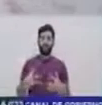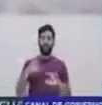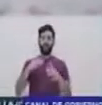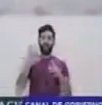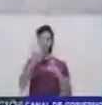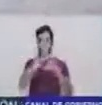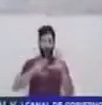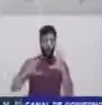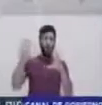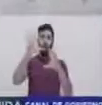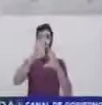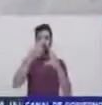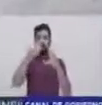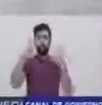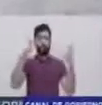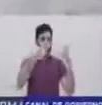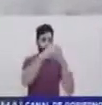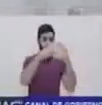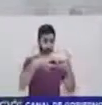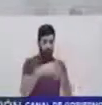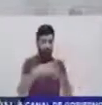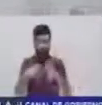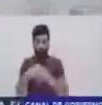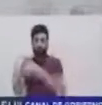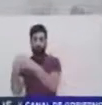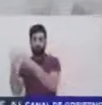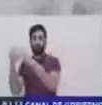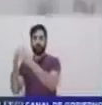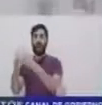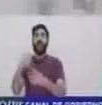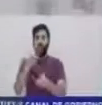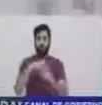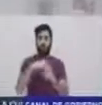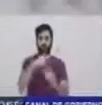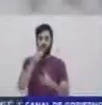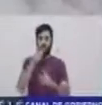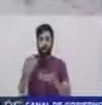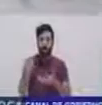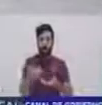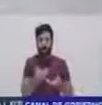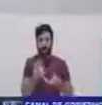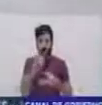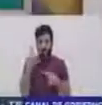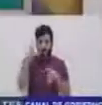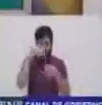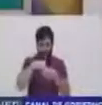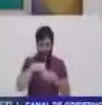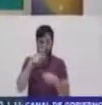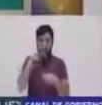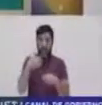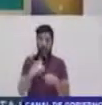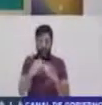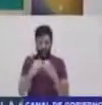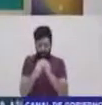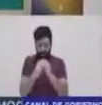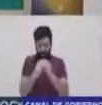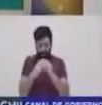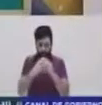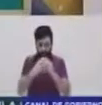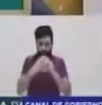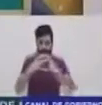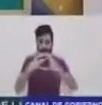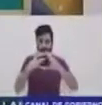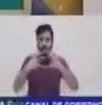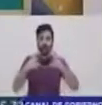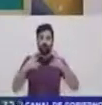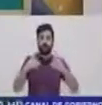Específicamente, cuando esto se produce en el feto o en el bebé, se van a ir desarrollando de acuerdo a la